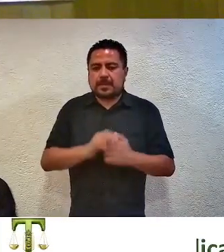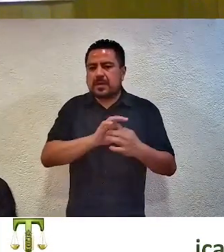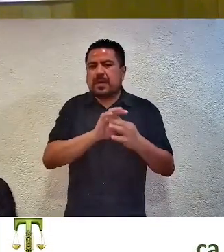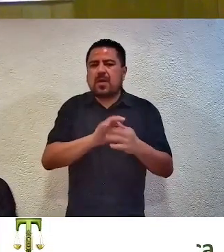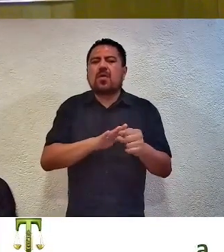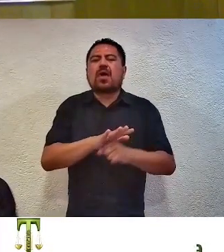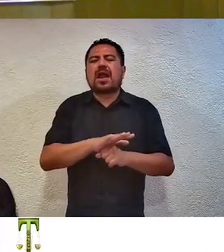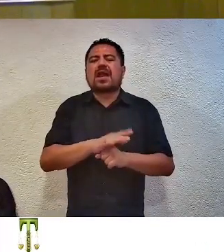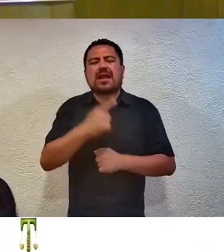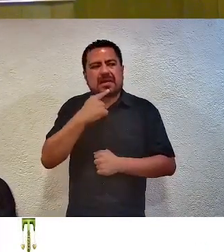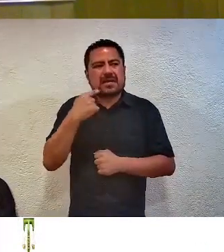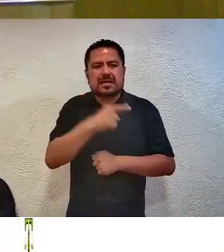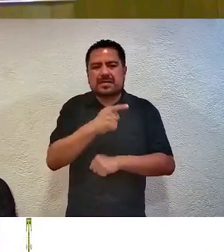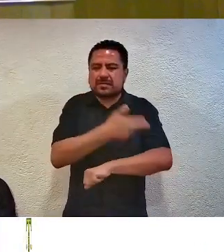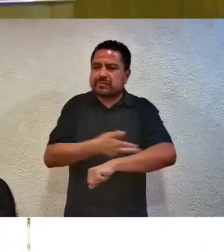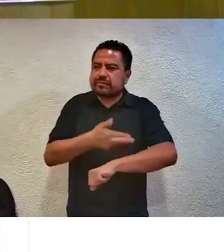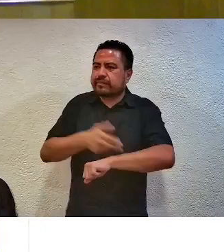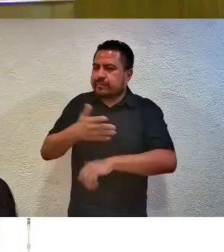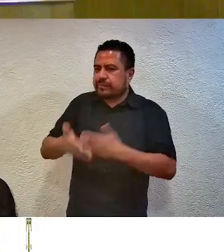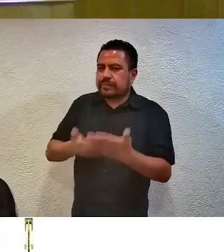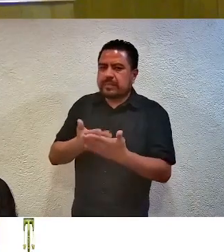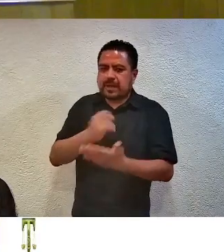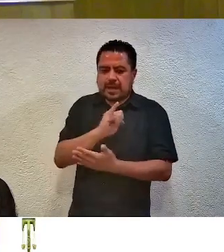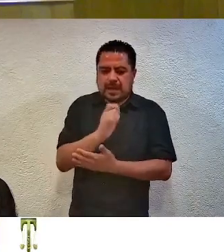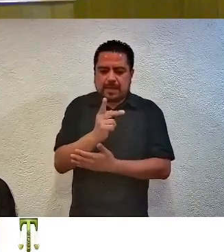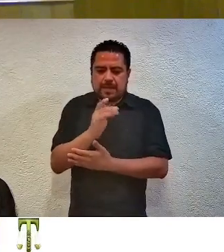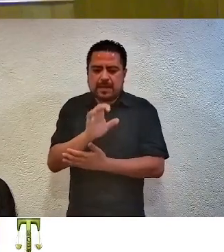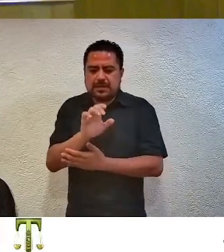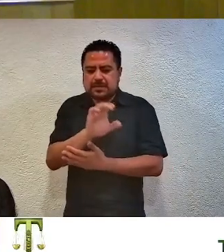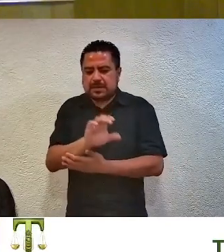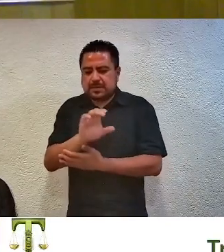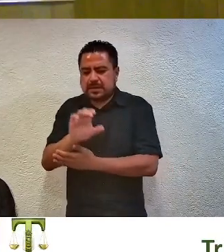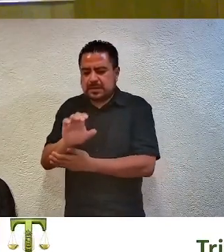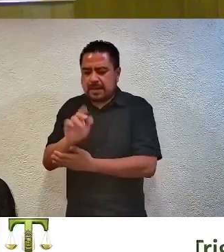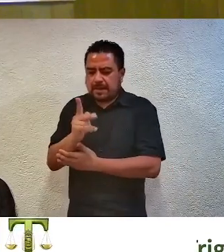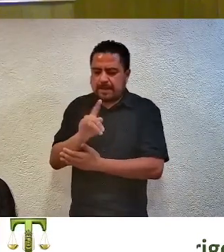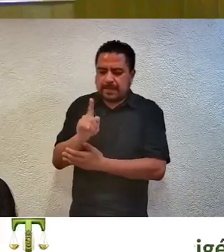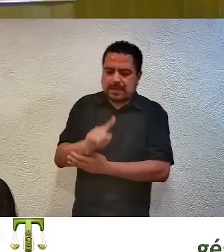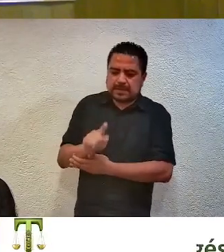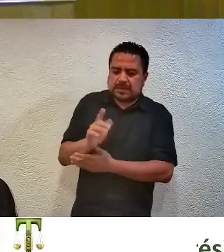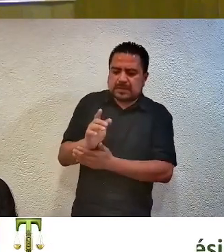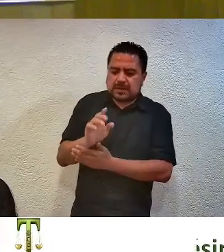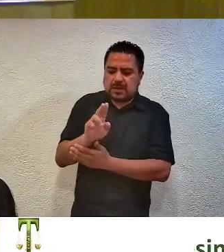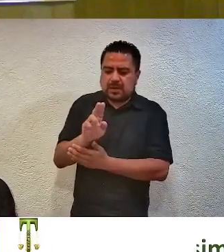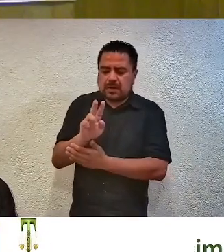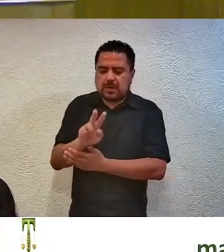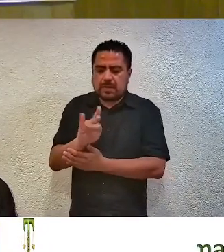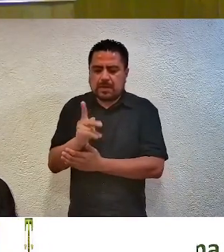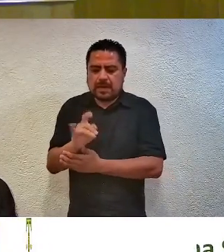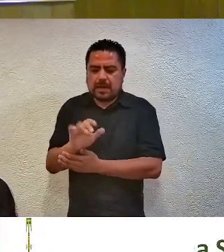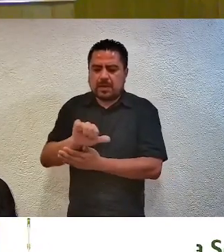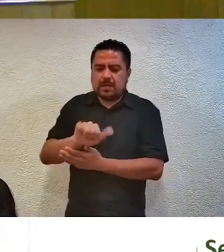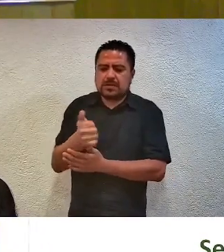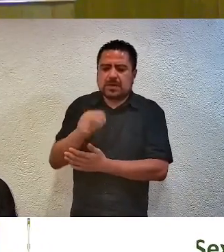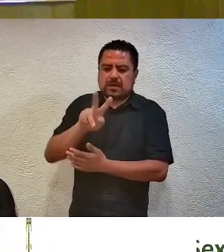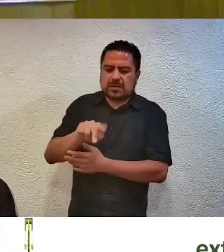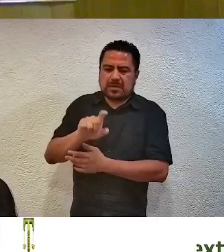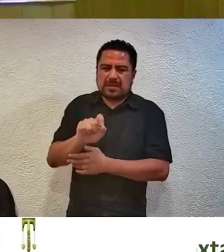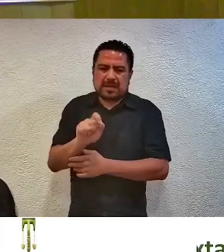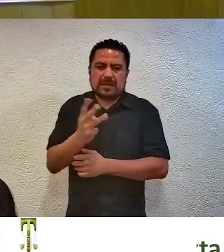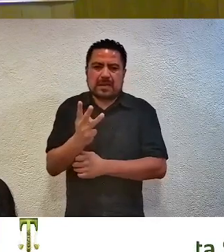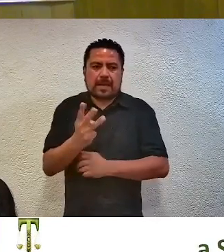medida cautelar solicitada en el expediente IEPC, diagonal CCE, diagonal PES, diagonal VPG, diagonal 11, diagonal